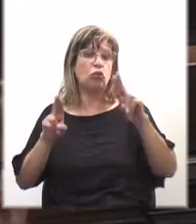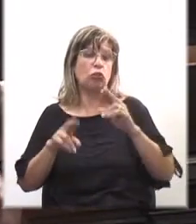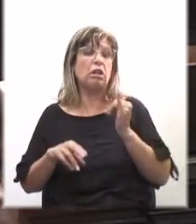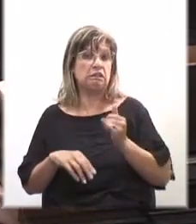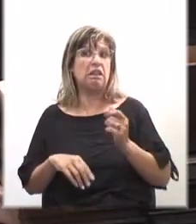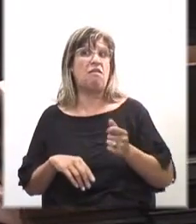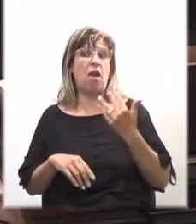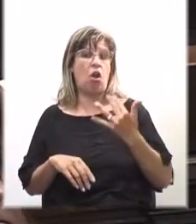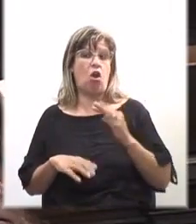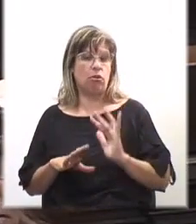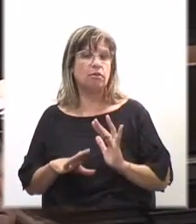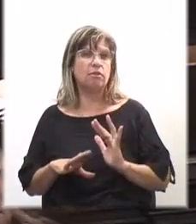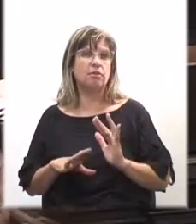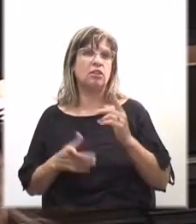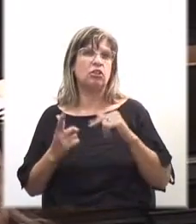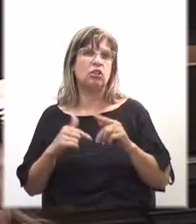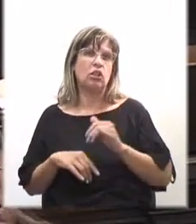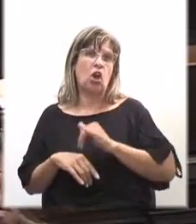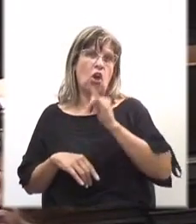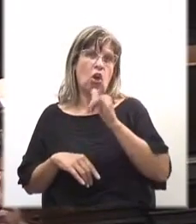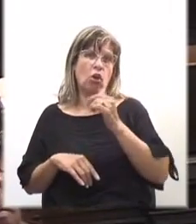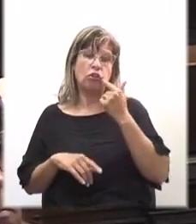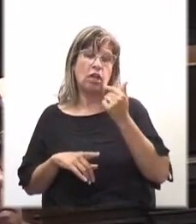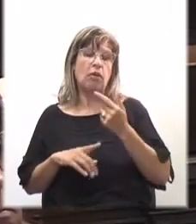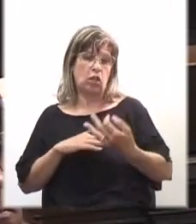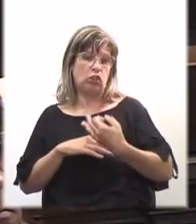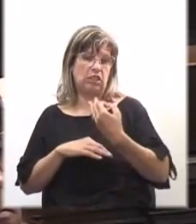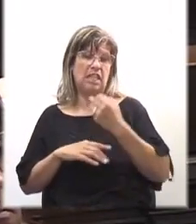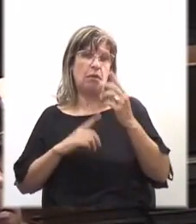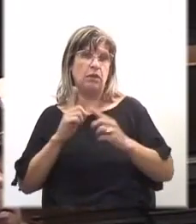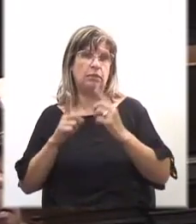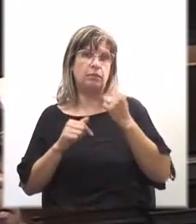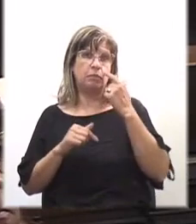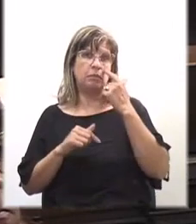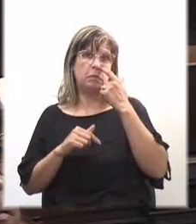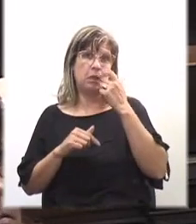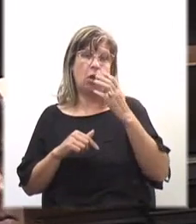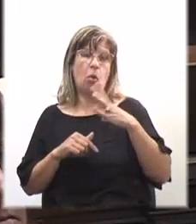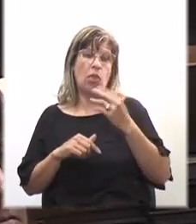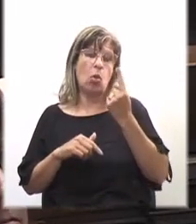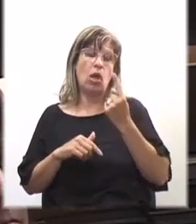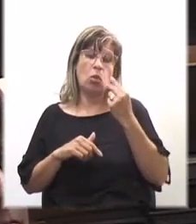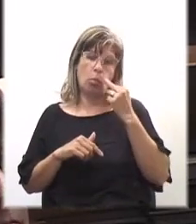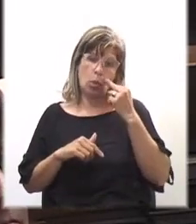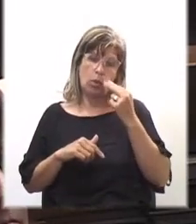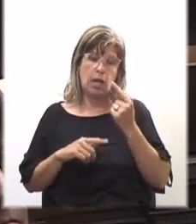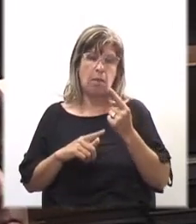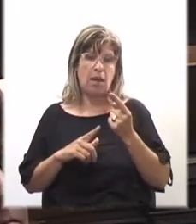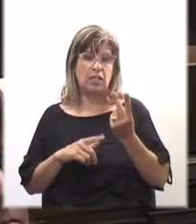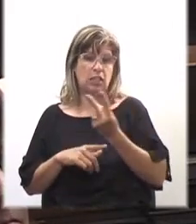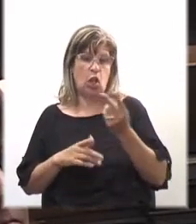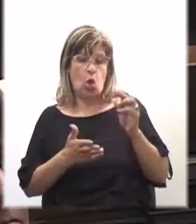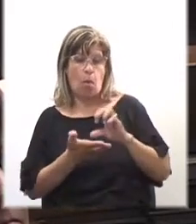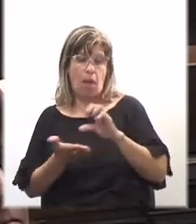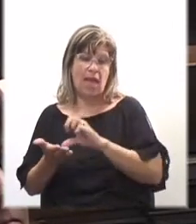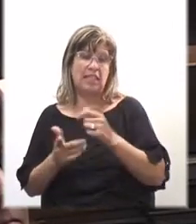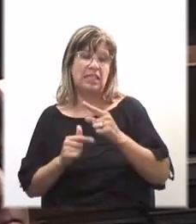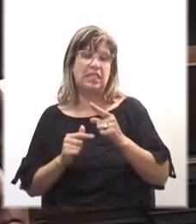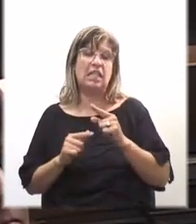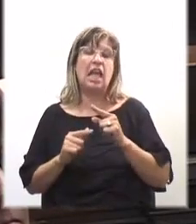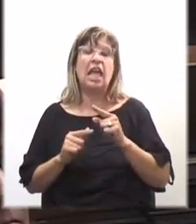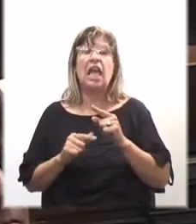¿no? Incluso conté una anécdota que nos enseñaban en la facultad, que cuando hay un conflicto entre dos países pocos